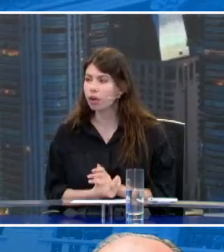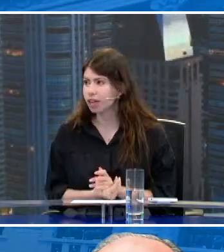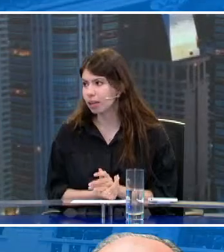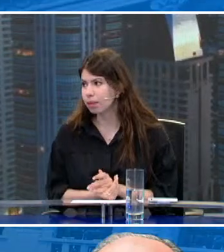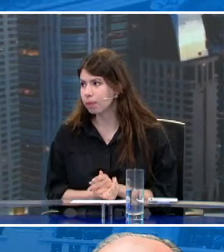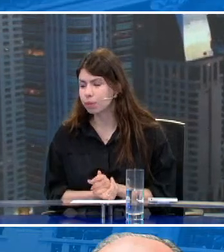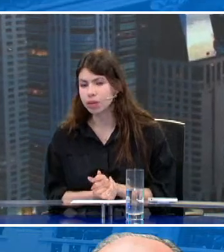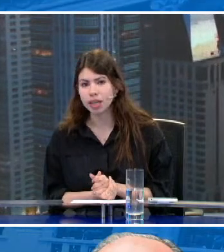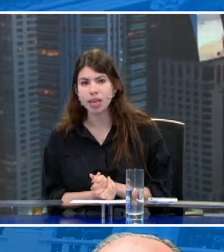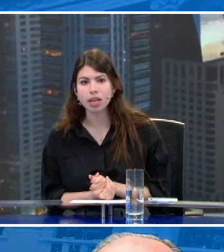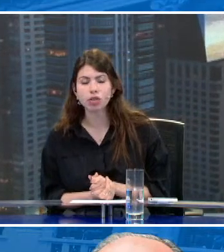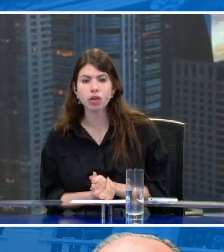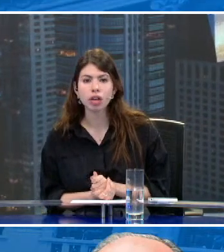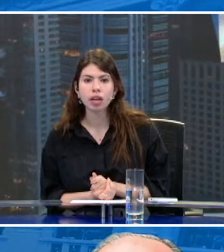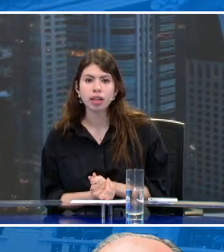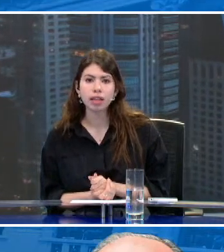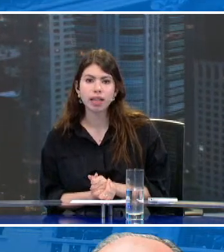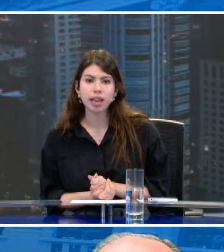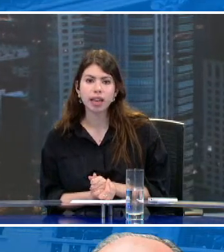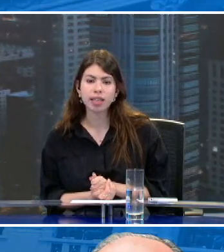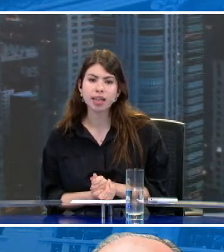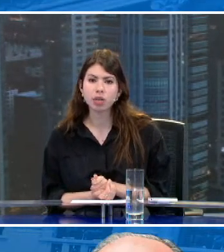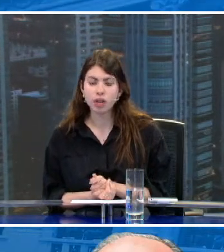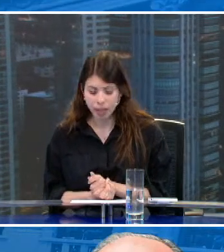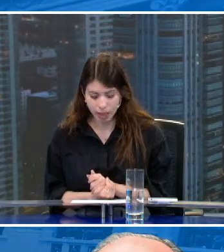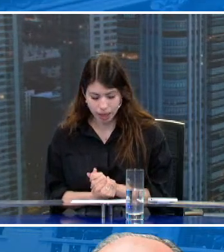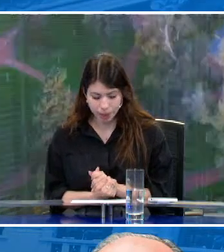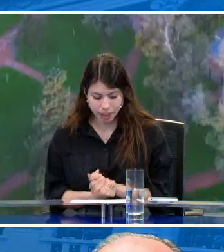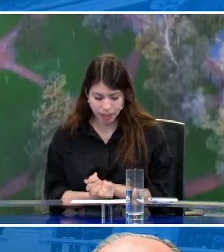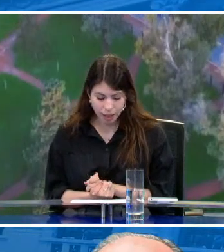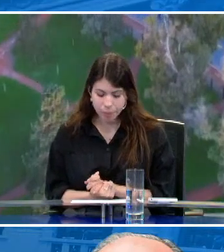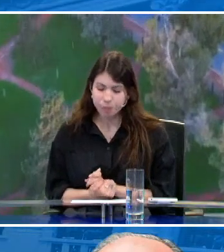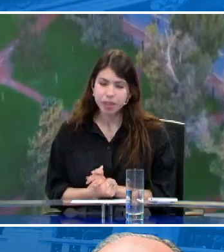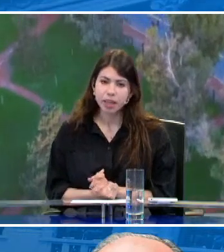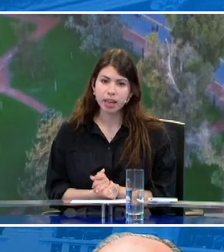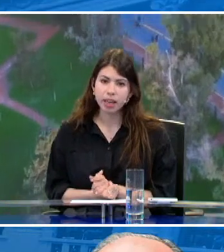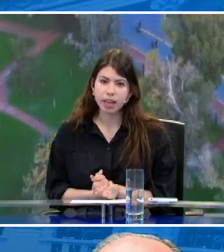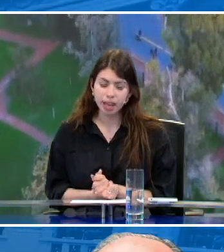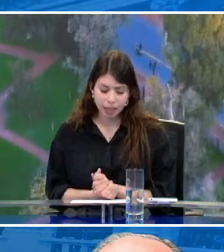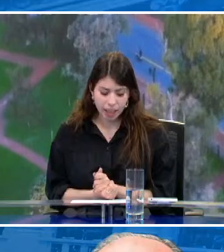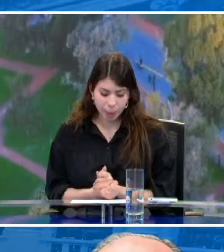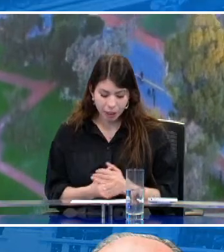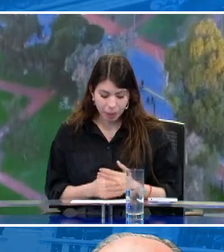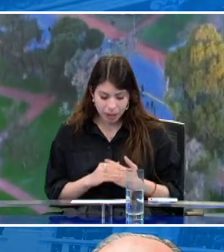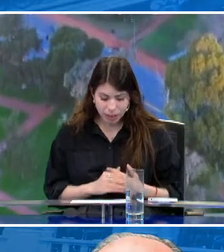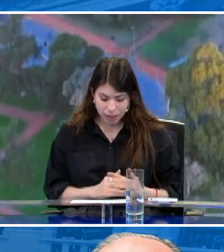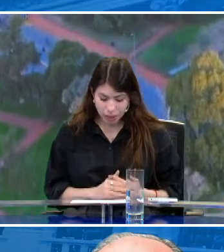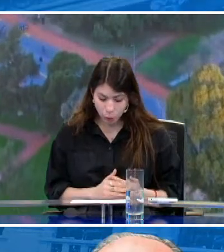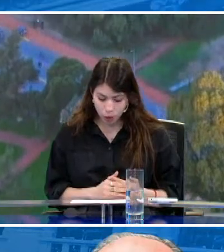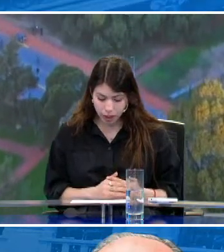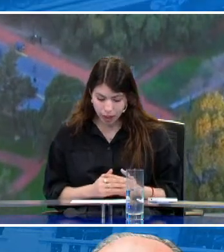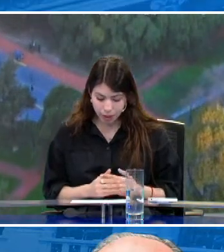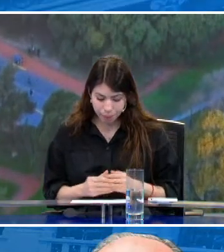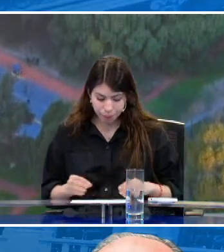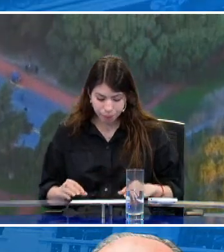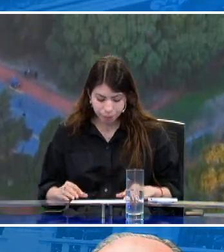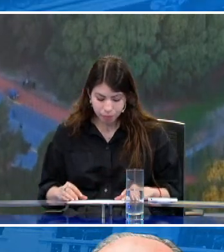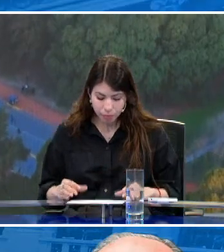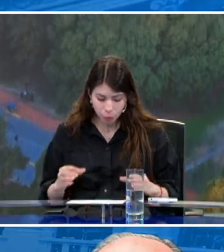contaminado, ahora también por el caso de la Agencia Nacional de Discapacidad. Y después también